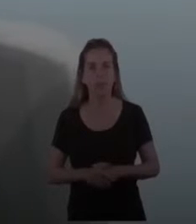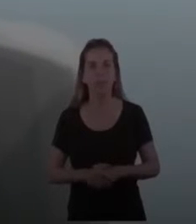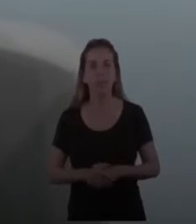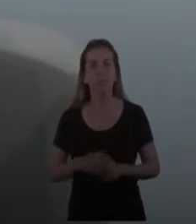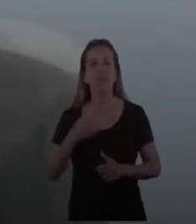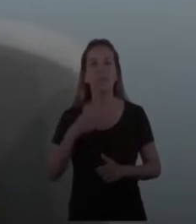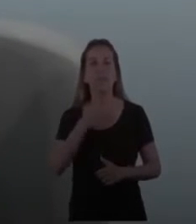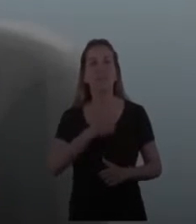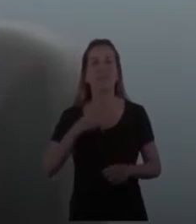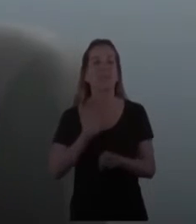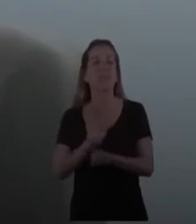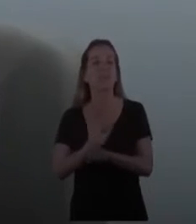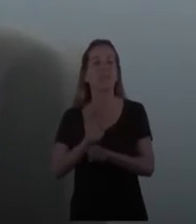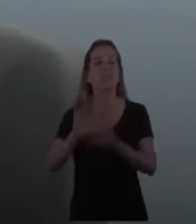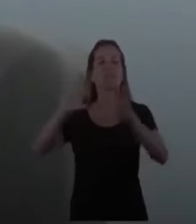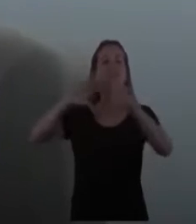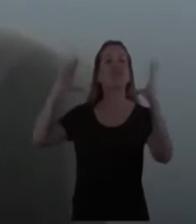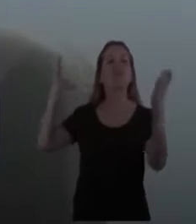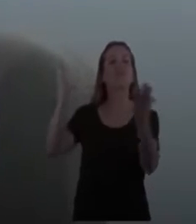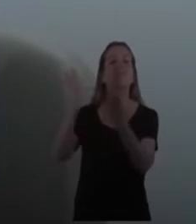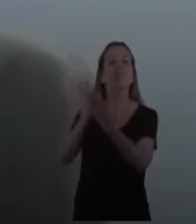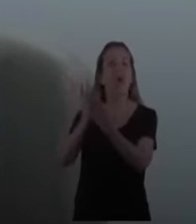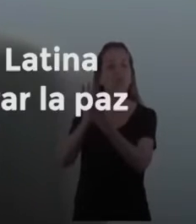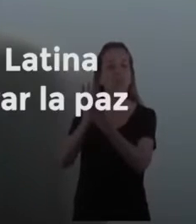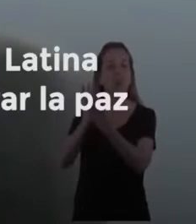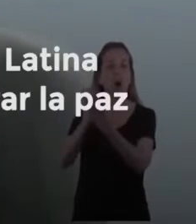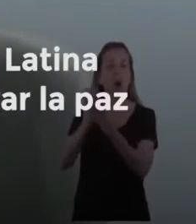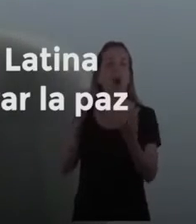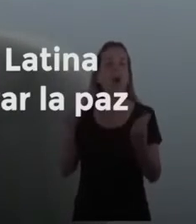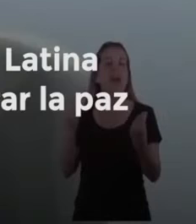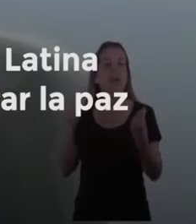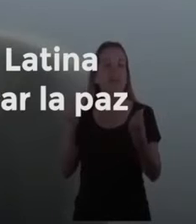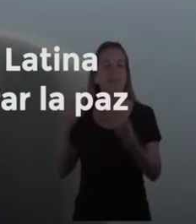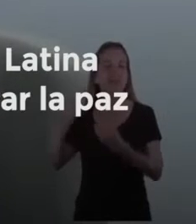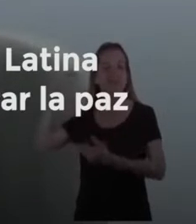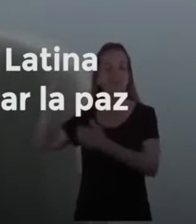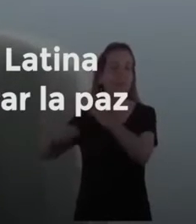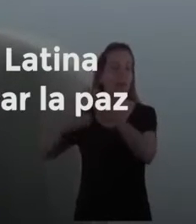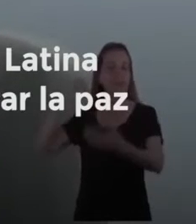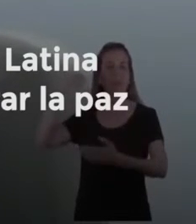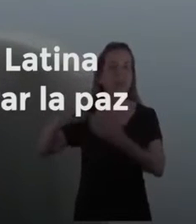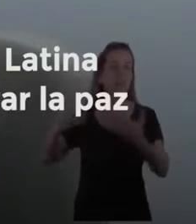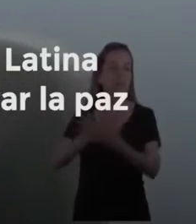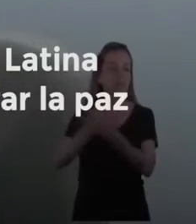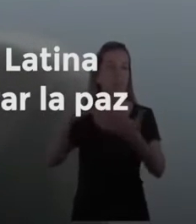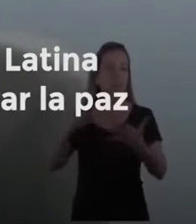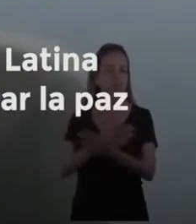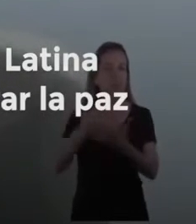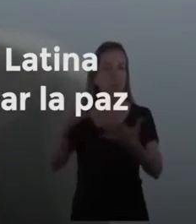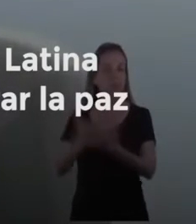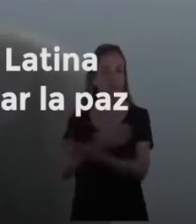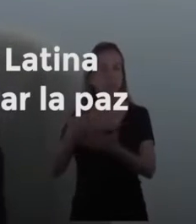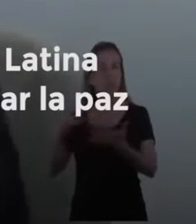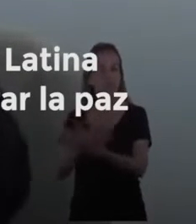Yo siento que el mundo viene en una suerte de cataratas, de cascadas de desgracias.